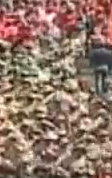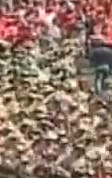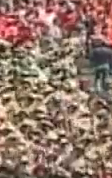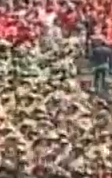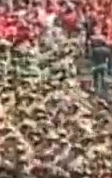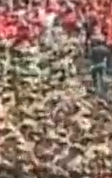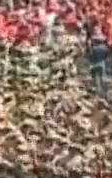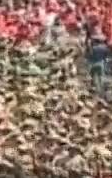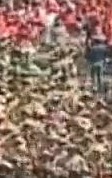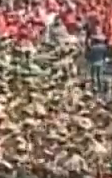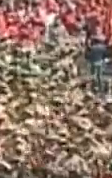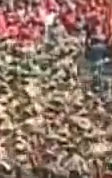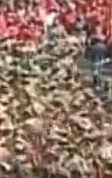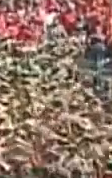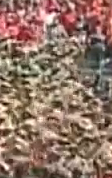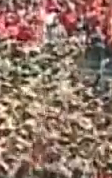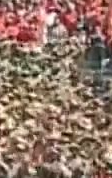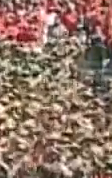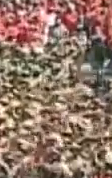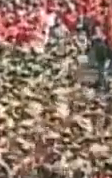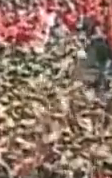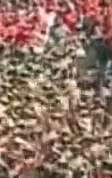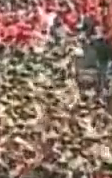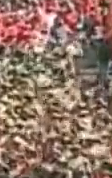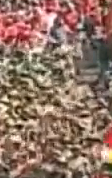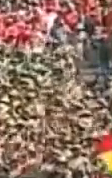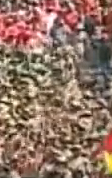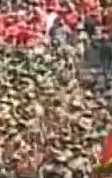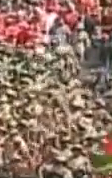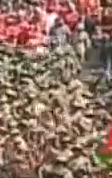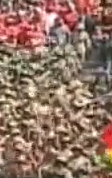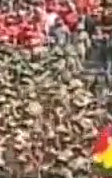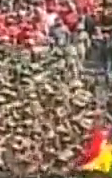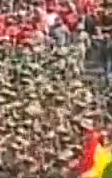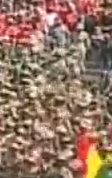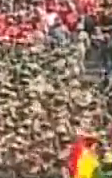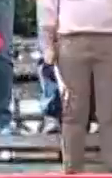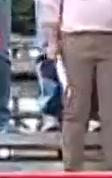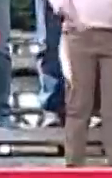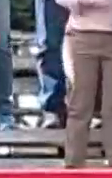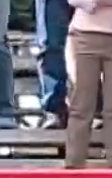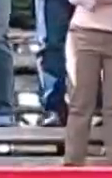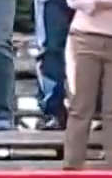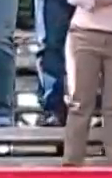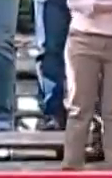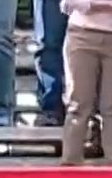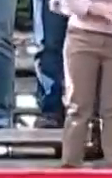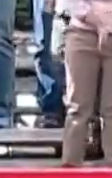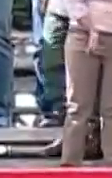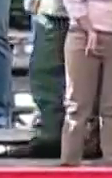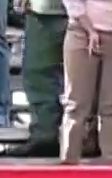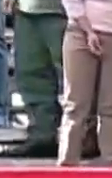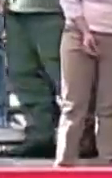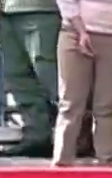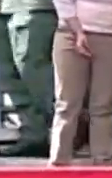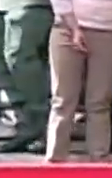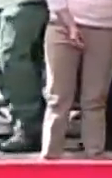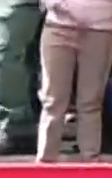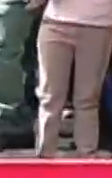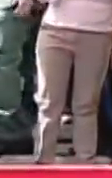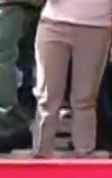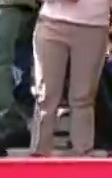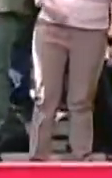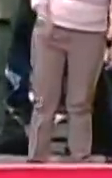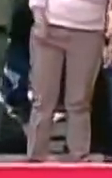de la dignidad en aquellas horas aciagas, cuando el presidente había dicho: no he renunciado al